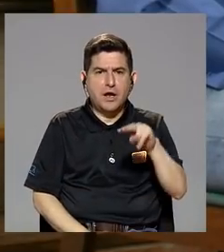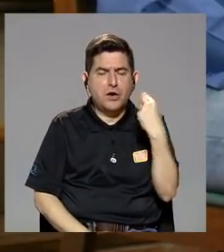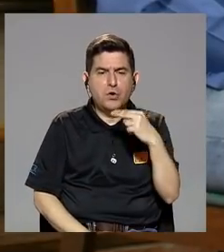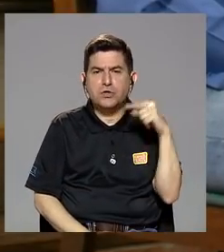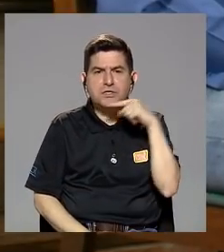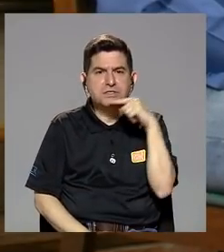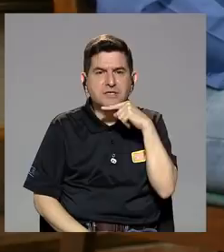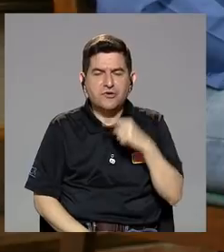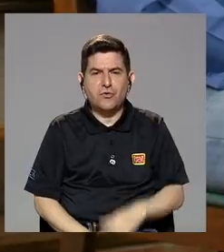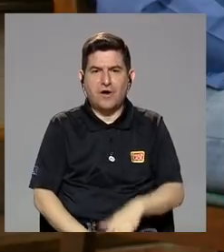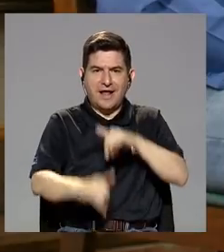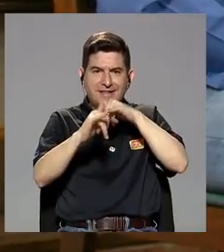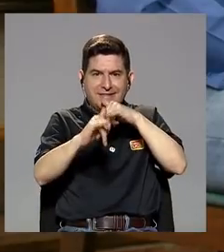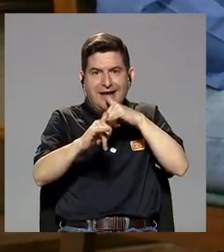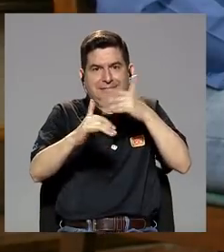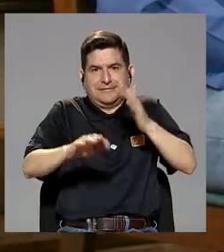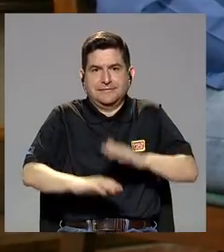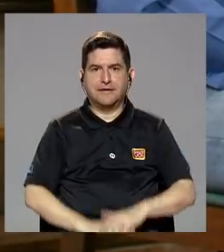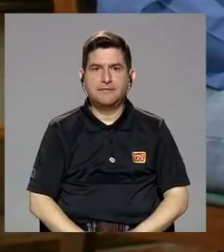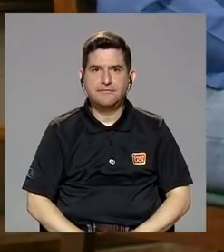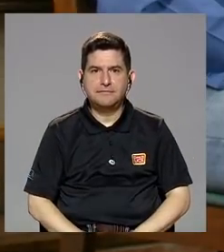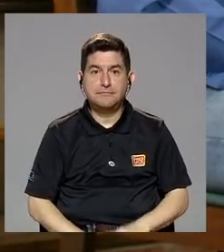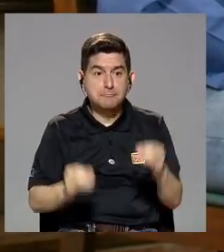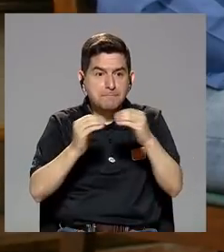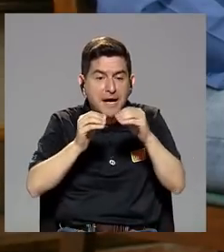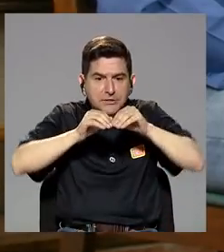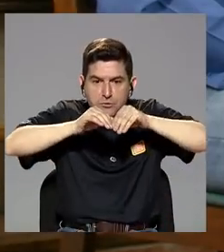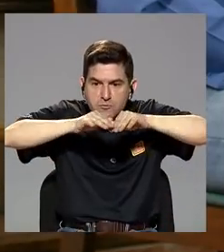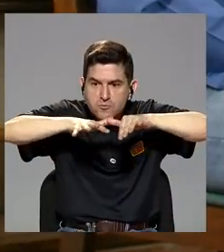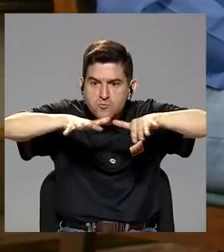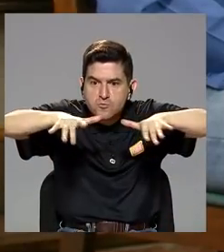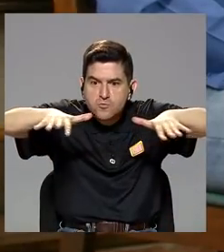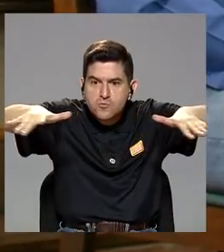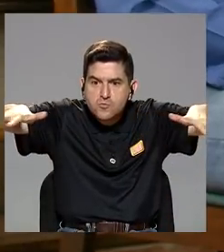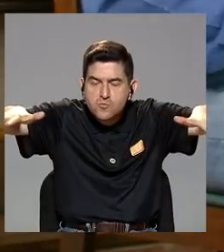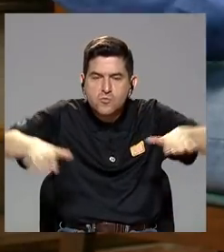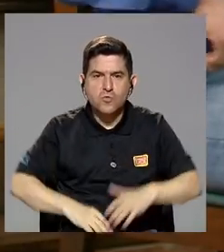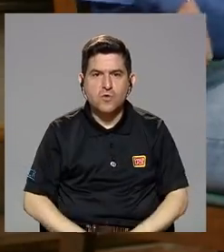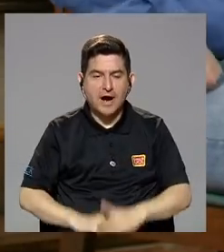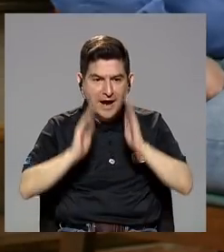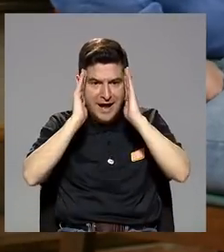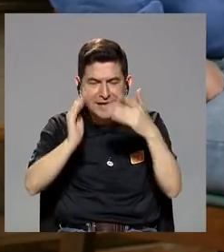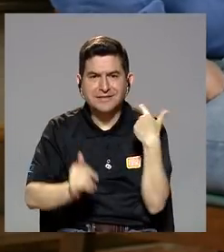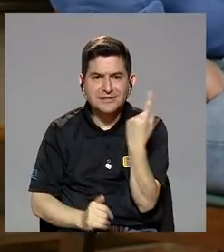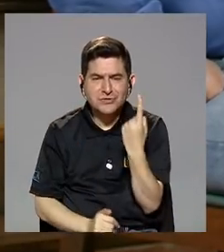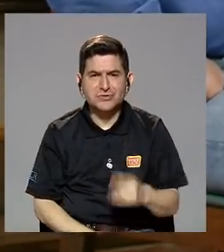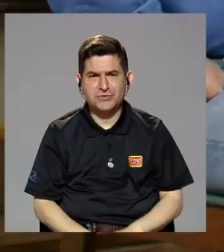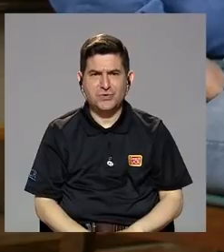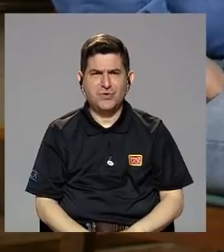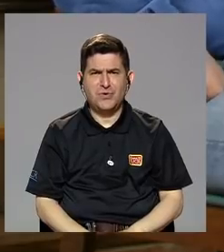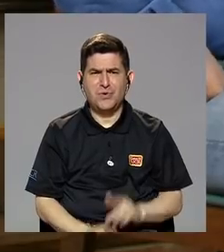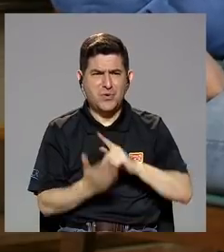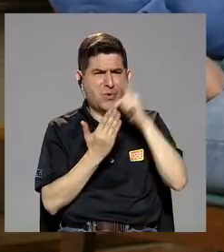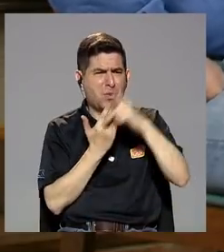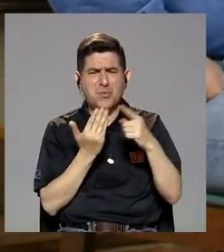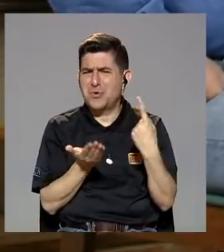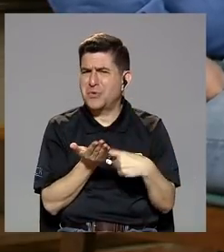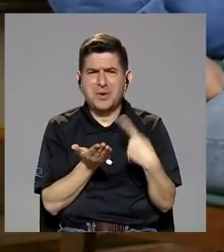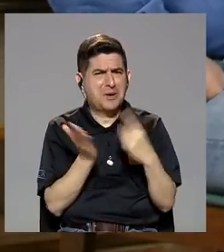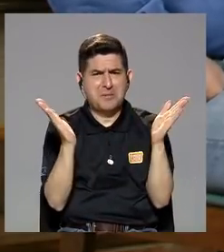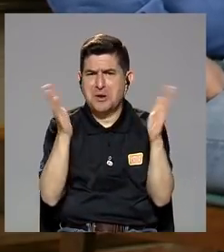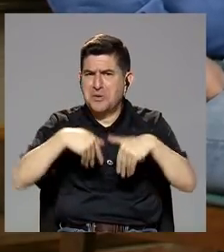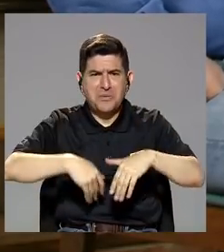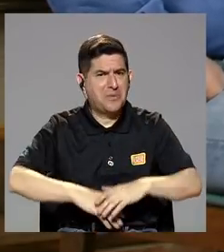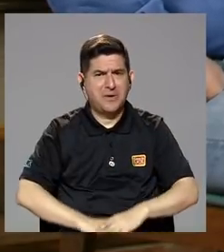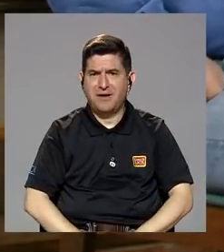la extra más o menos o si cada vez se extiende más el espacio dedicado no hay programas de debate